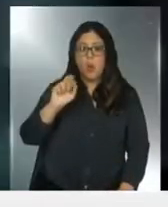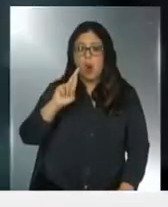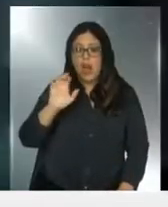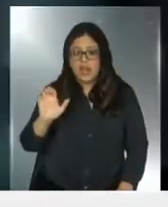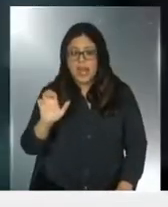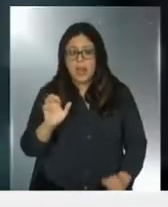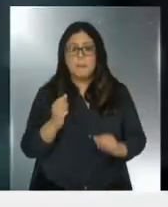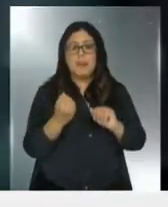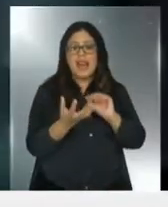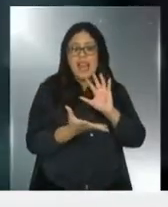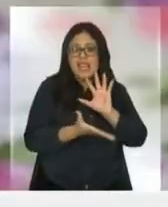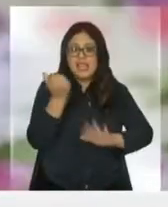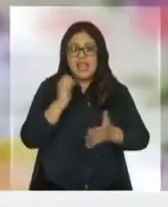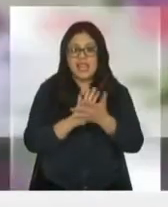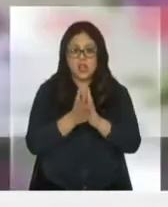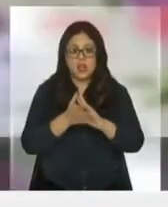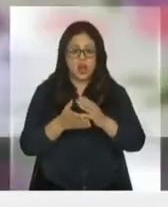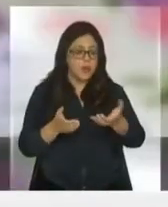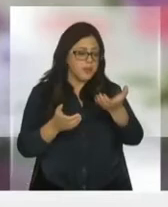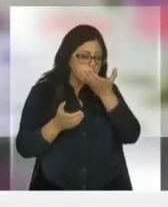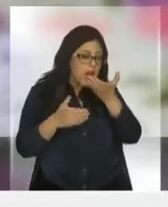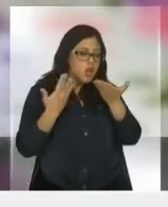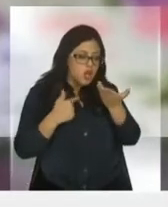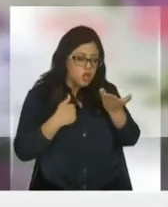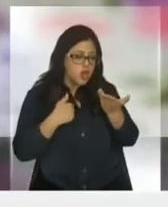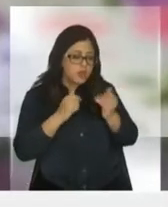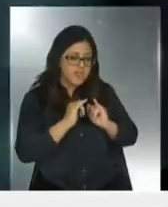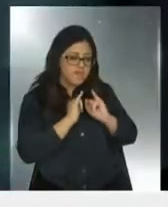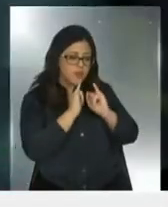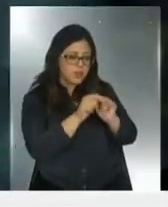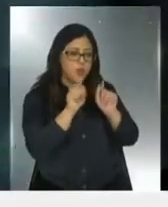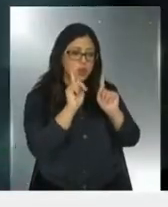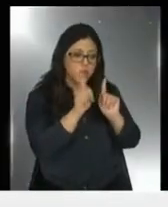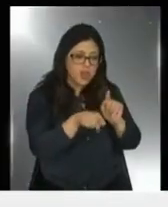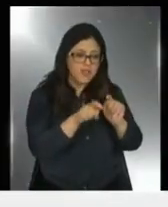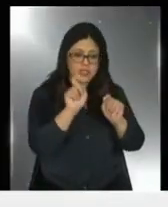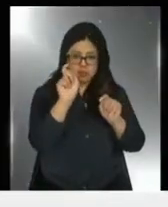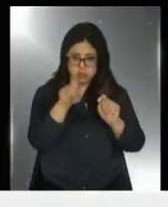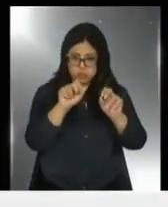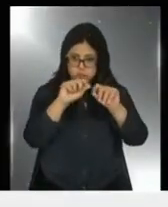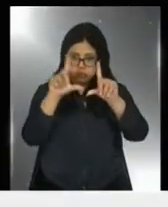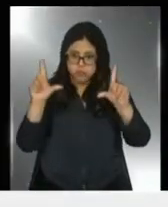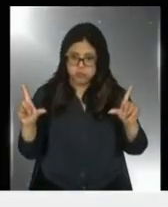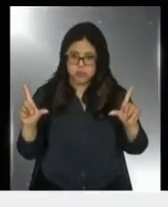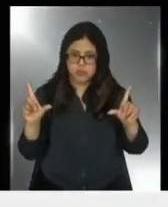Francisca, voy a ahora enviarte una información que la debes abrir y ejecutar.